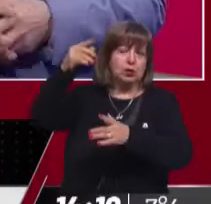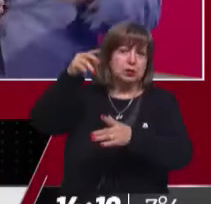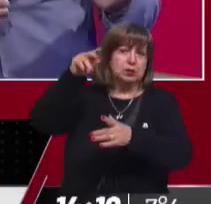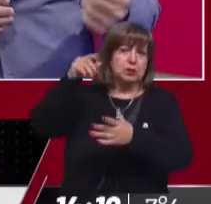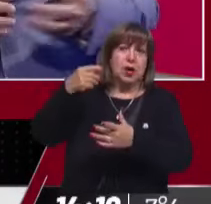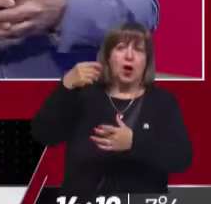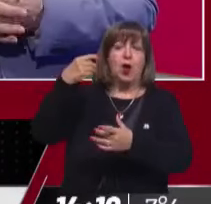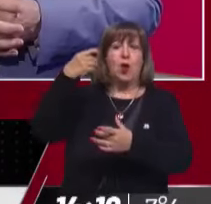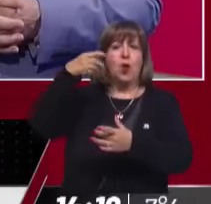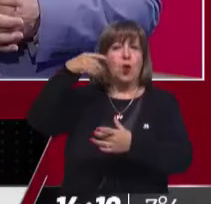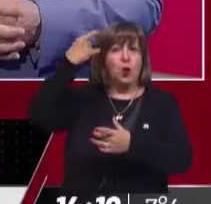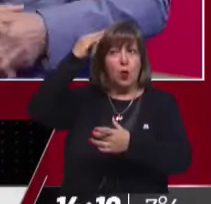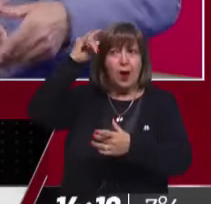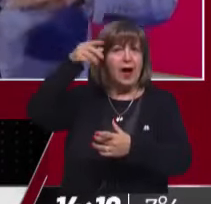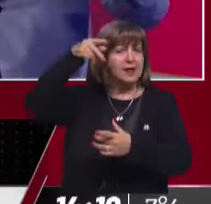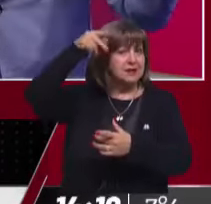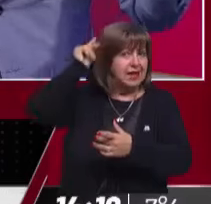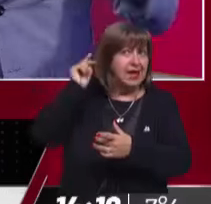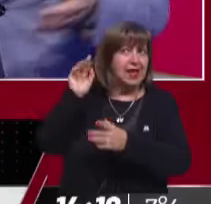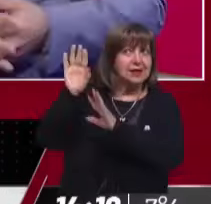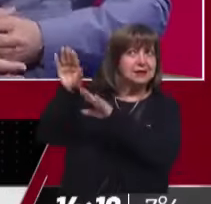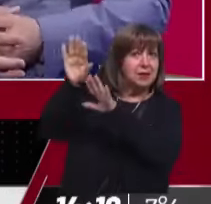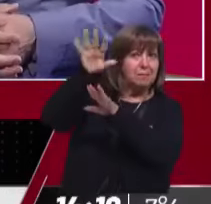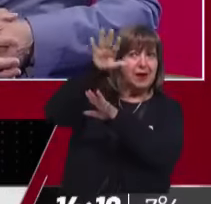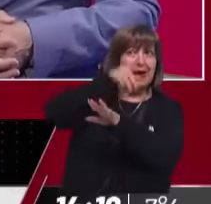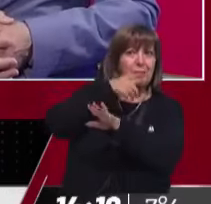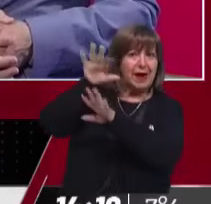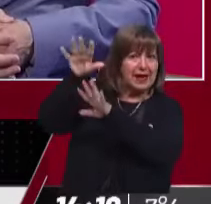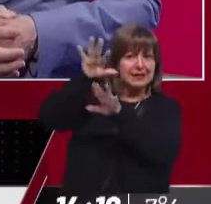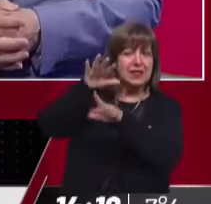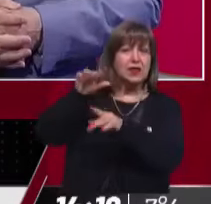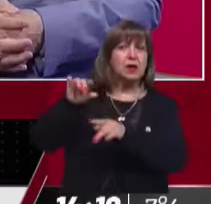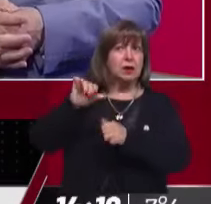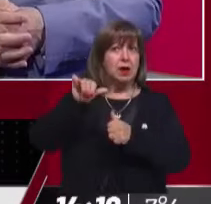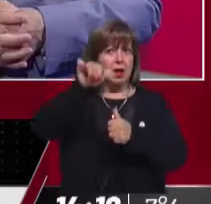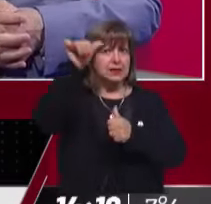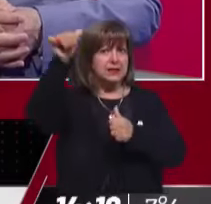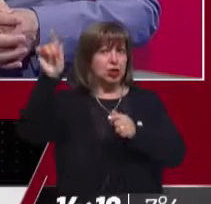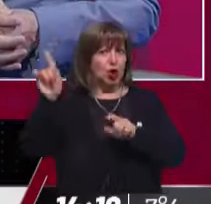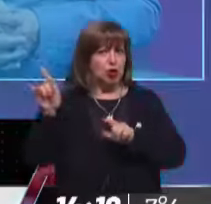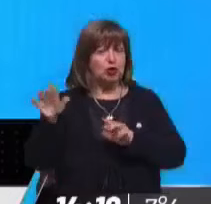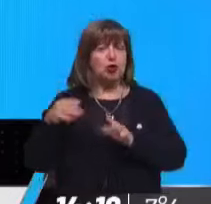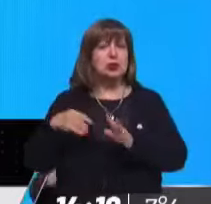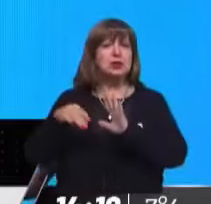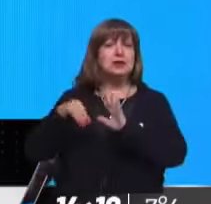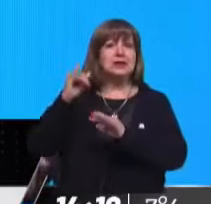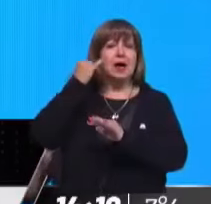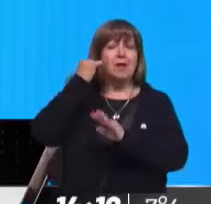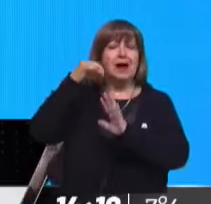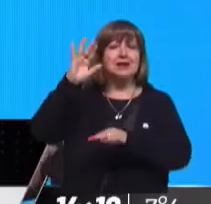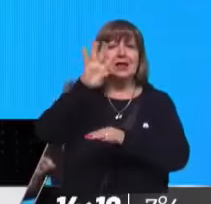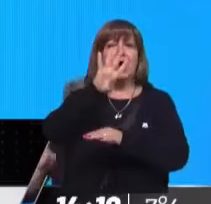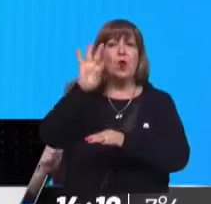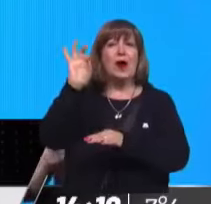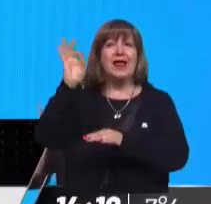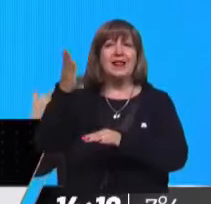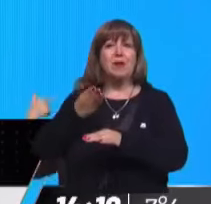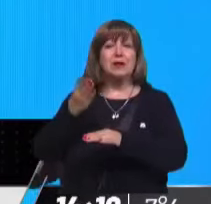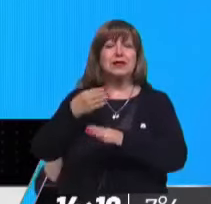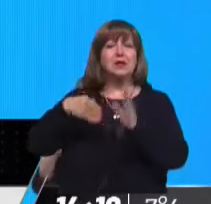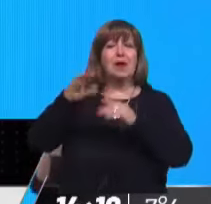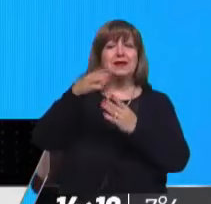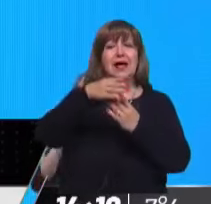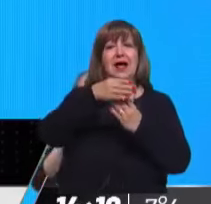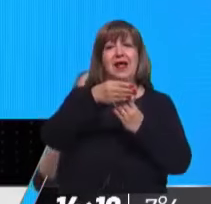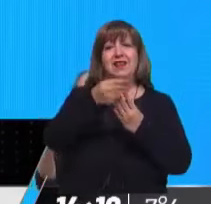ejemplo, Uruguay, Chile, pero hay una serie de países muy exitosos que tienen cerca del 40% de gasto,